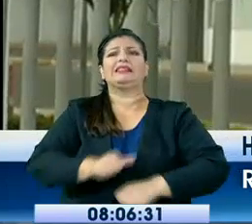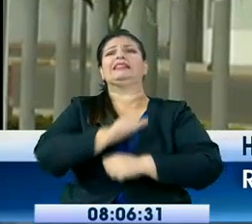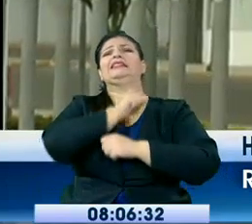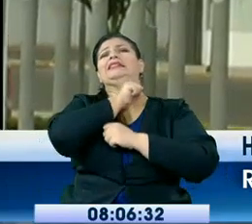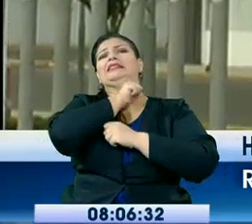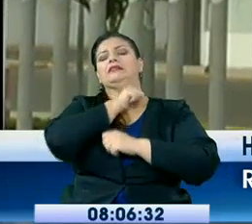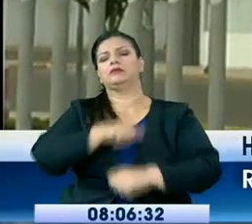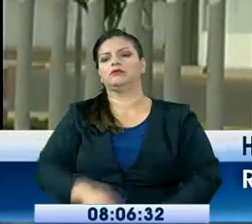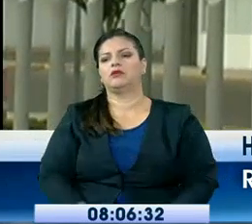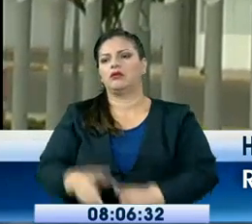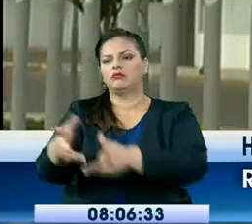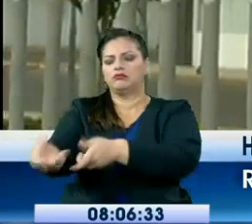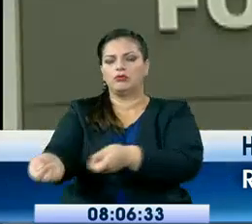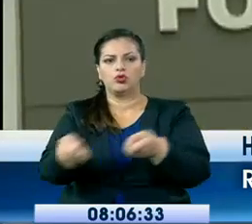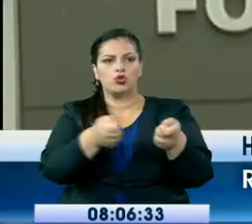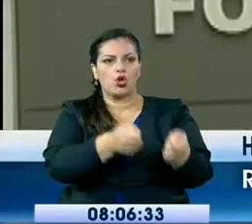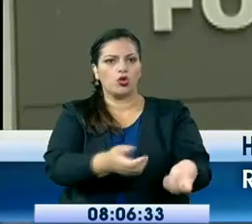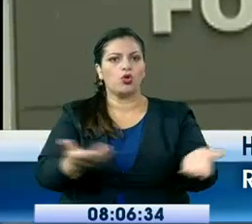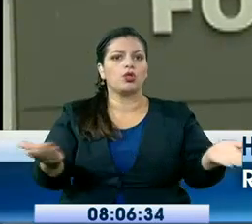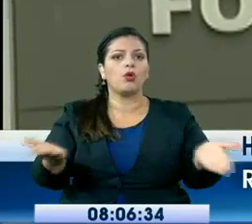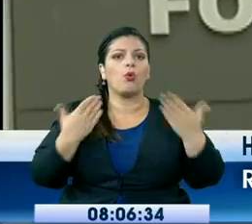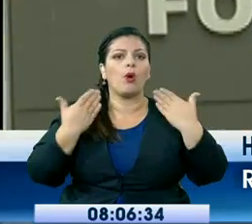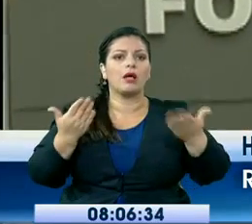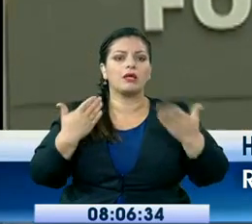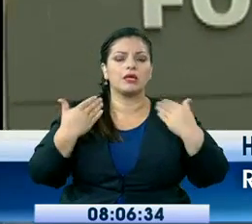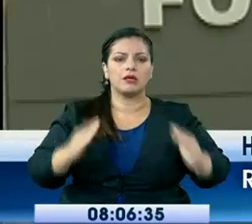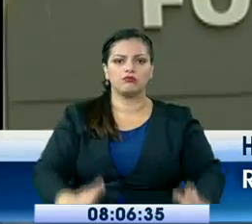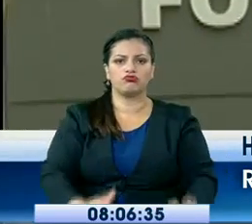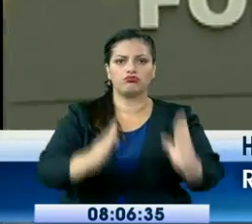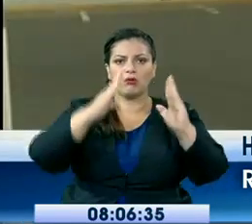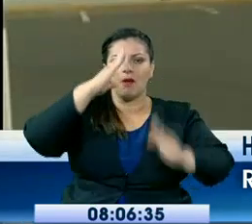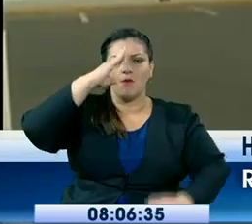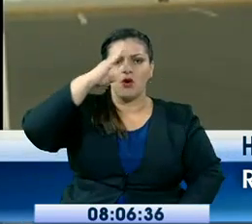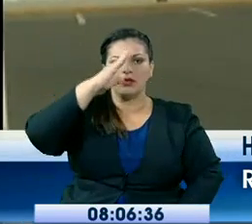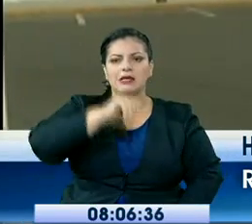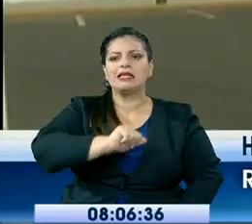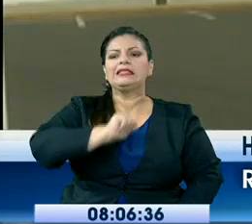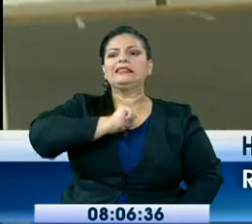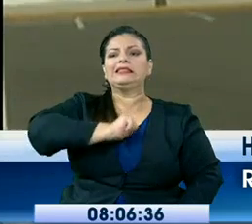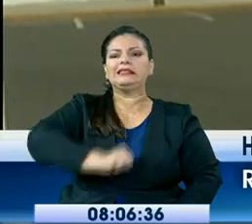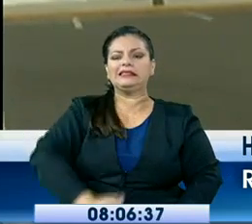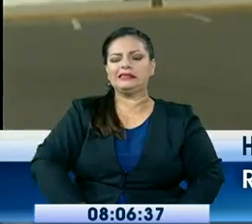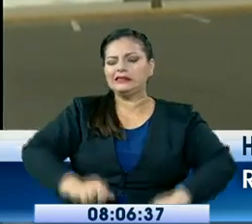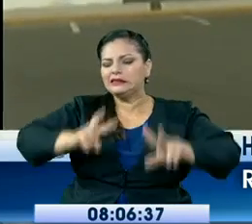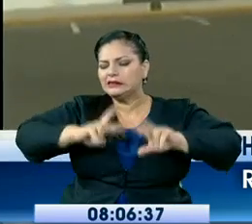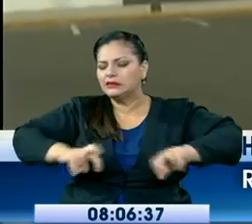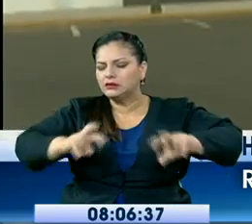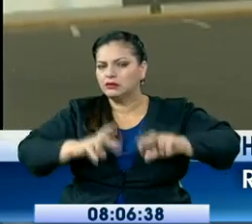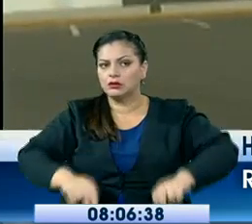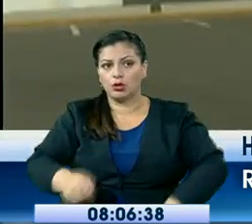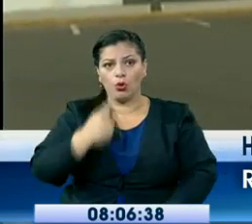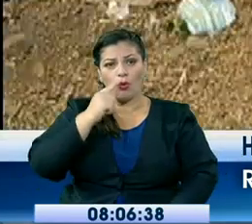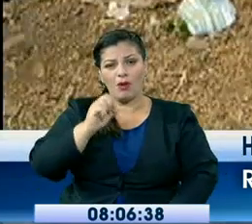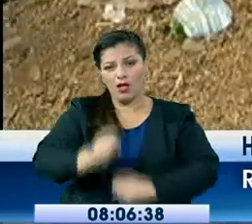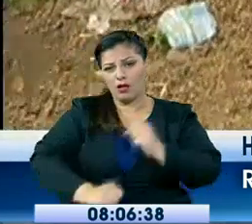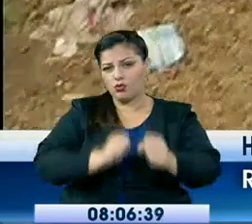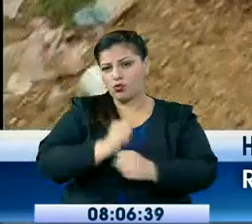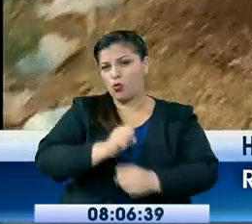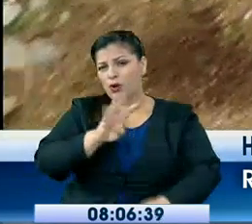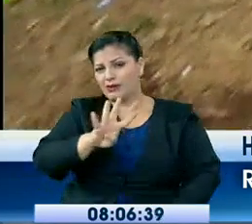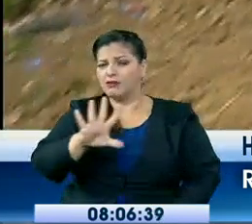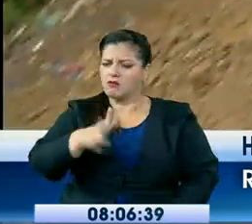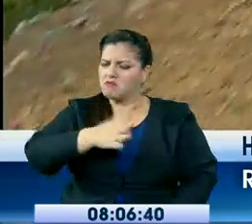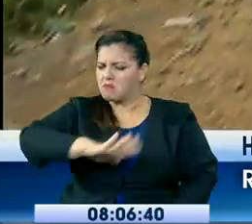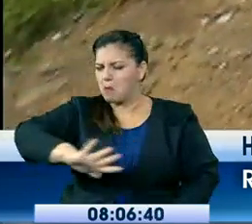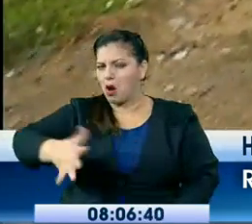hasta el laboratorio de criminalística de Guayaquil, donde le realizaron la autopsia. Tiene aproximadamente 45 años y la policía